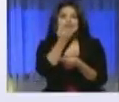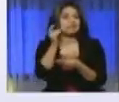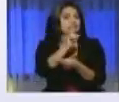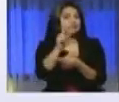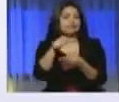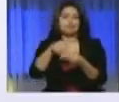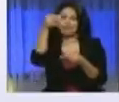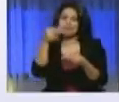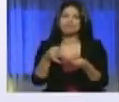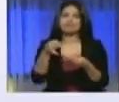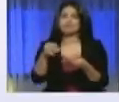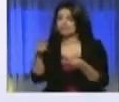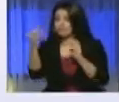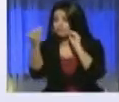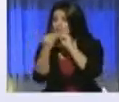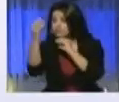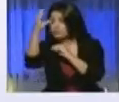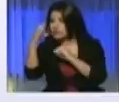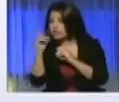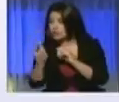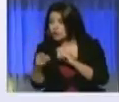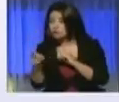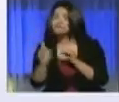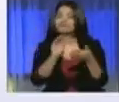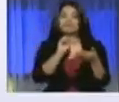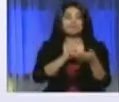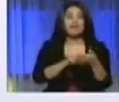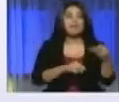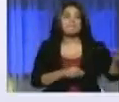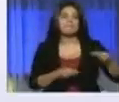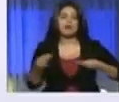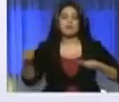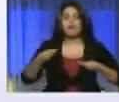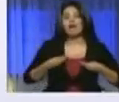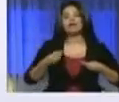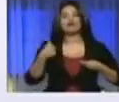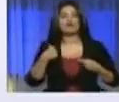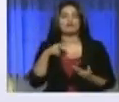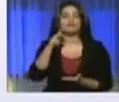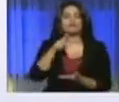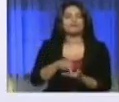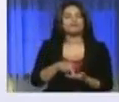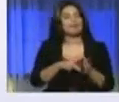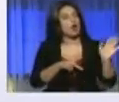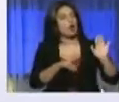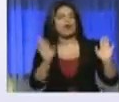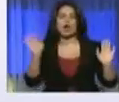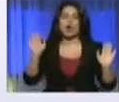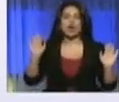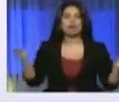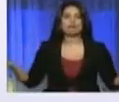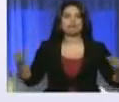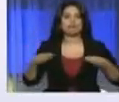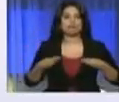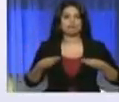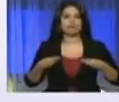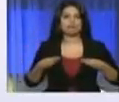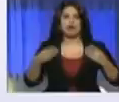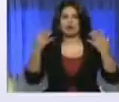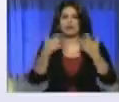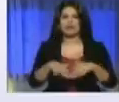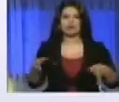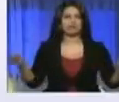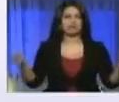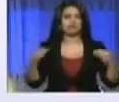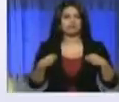Silvia? En cualquier lugar que yo voy, me paro en una esquina a saludar a una gente que está allí y ahí mismo me dice, mire, la gente